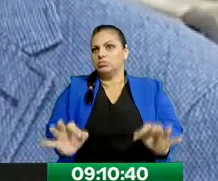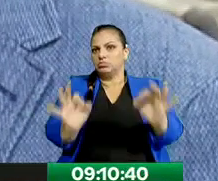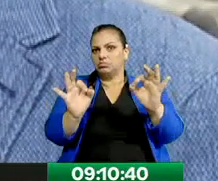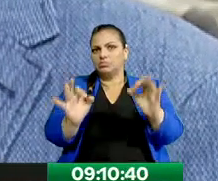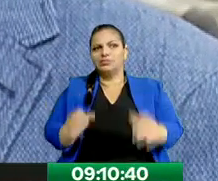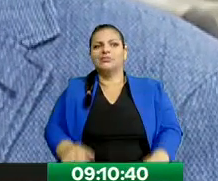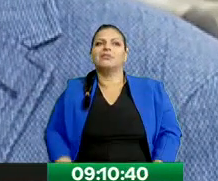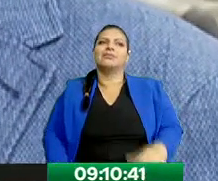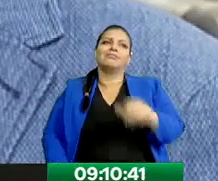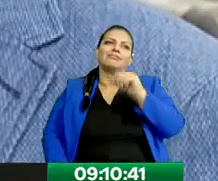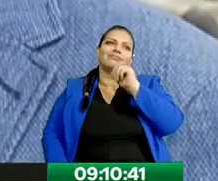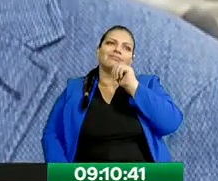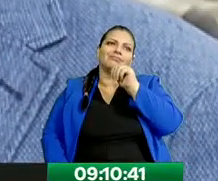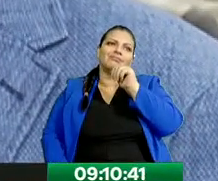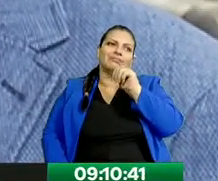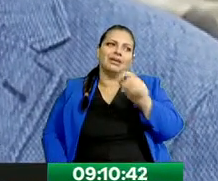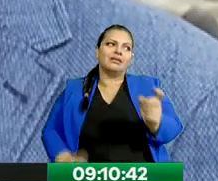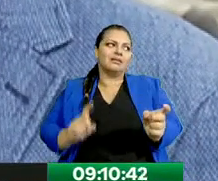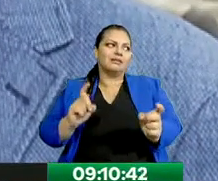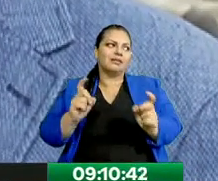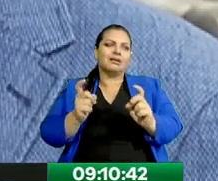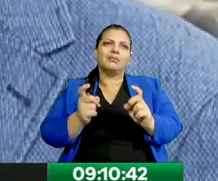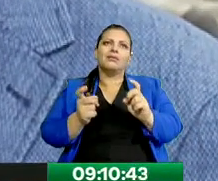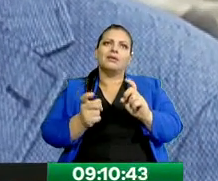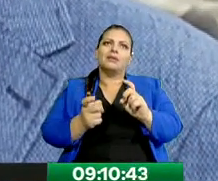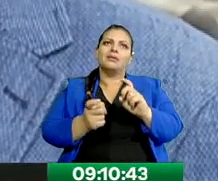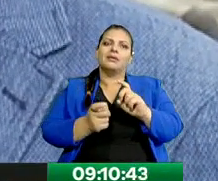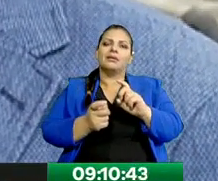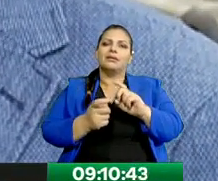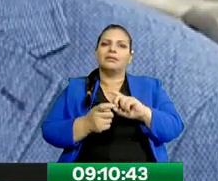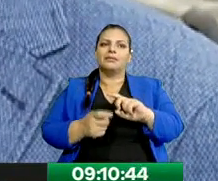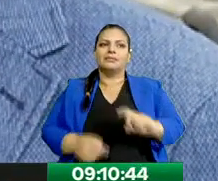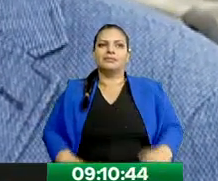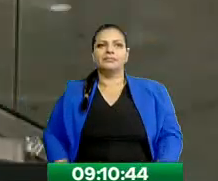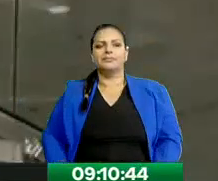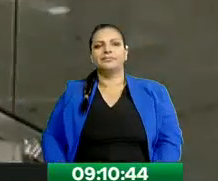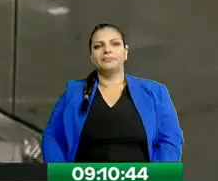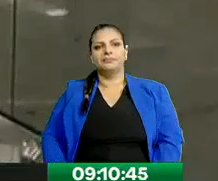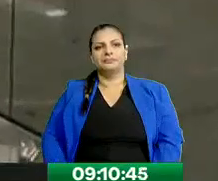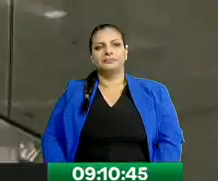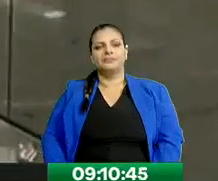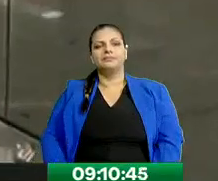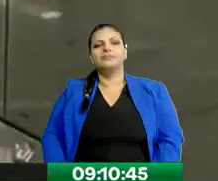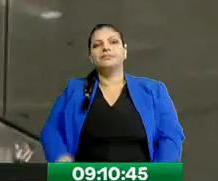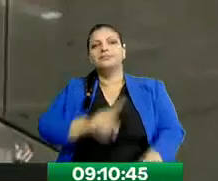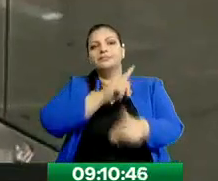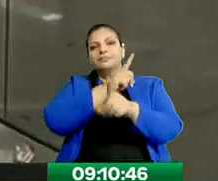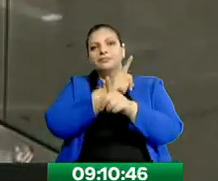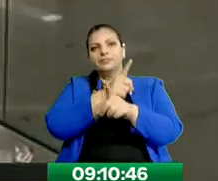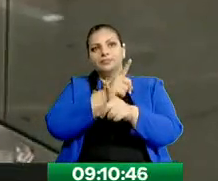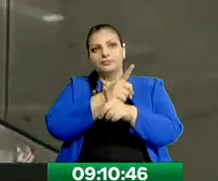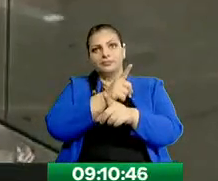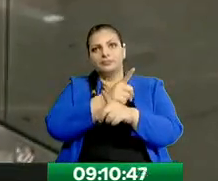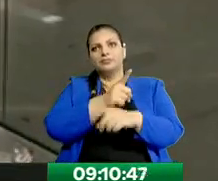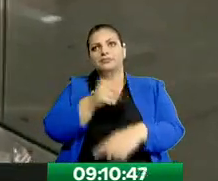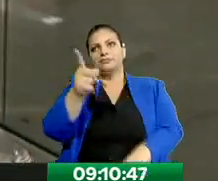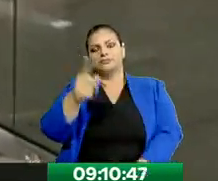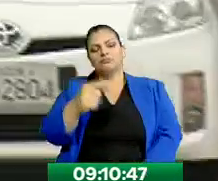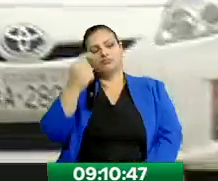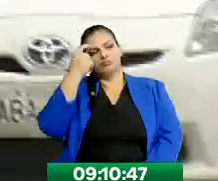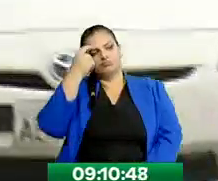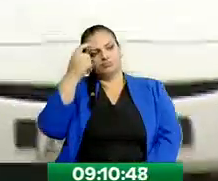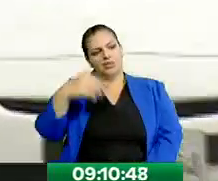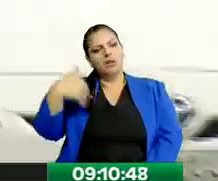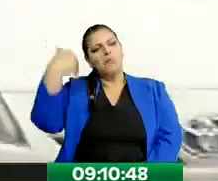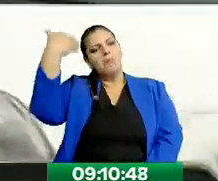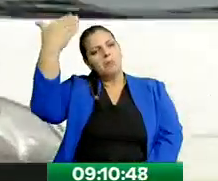usuario y un mejor ordenamiento del transporte público en Guayaquil. Es por ello que hacen un análisis a futuro.